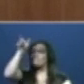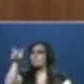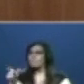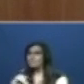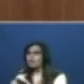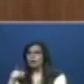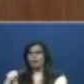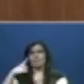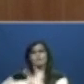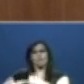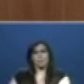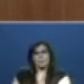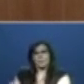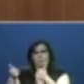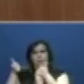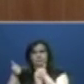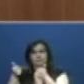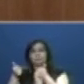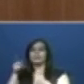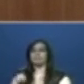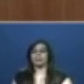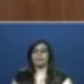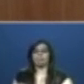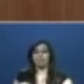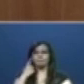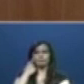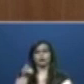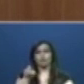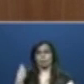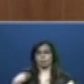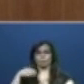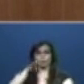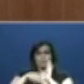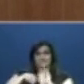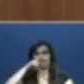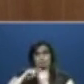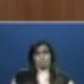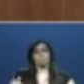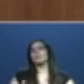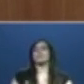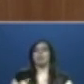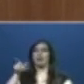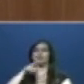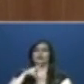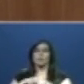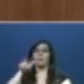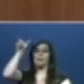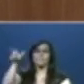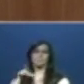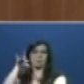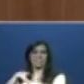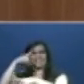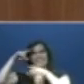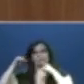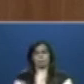y más implicados a través del programa paciente experto que iniciaremos este mismo año y de la próxima creación de una red de asociaciones de